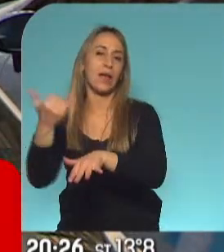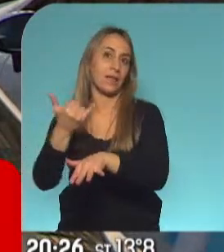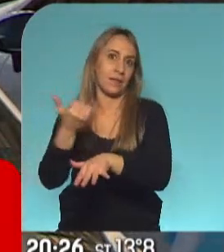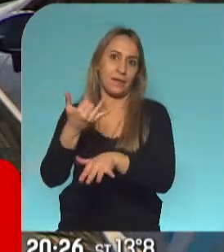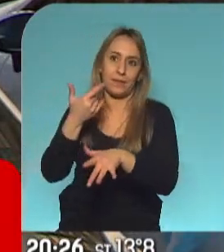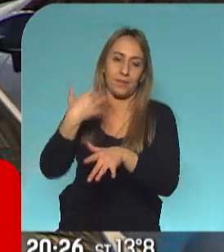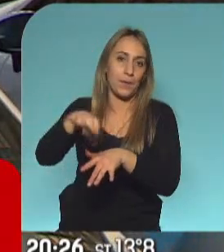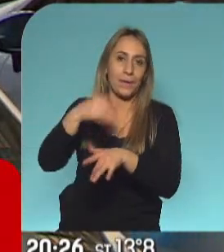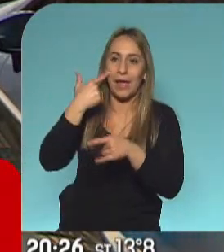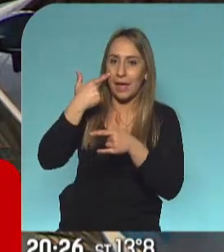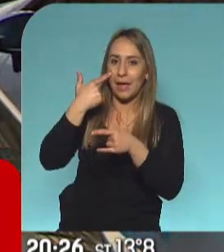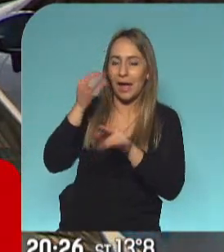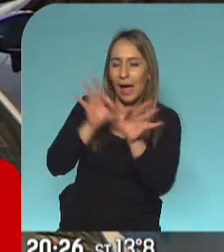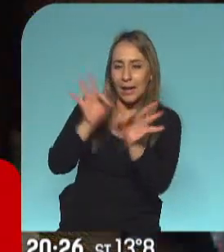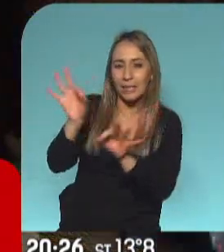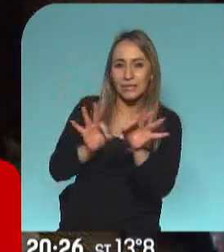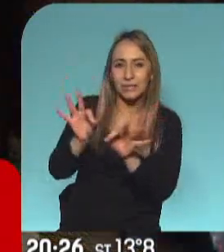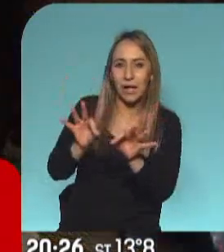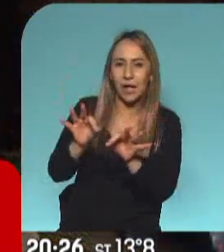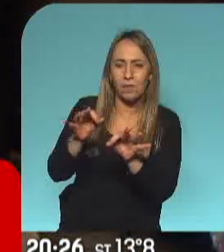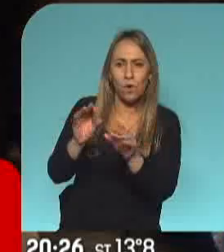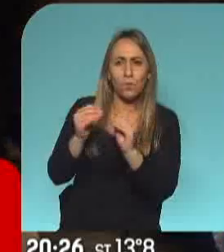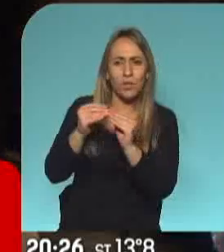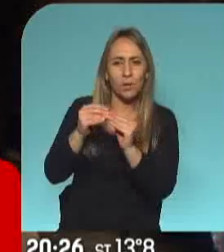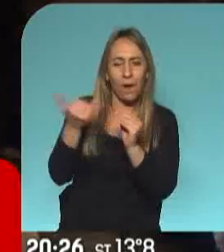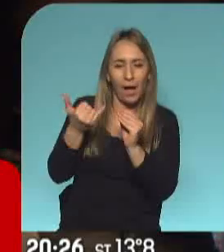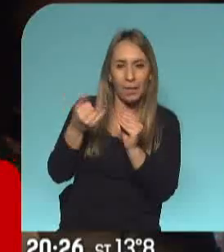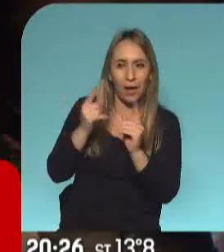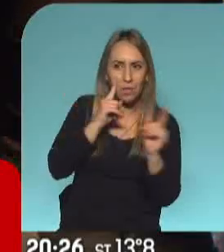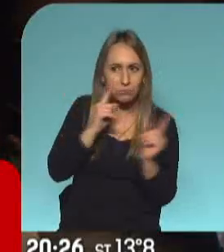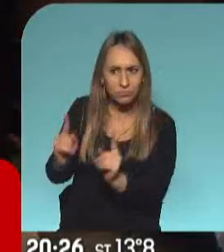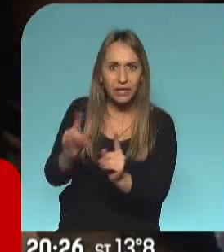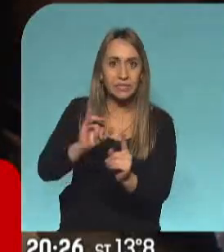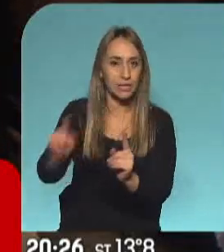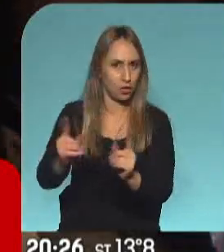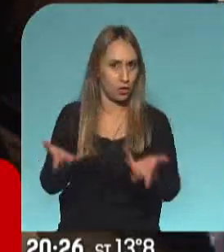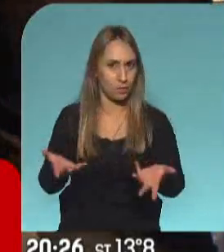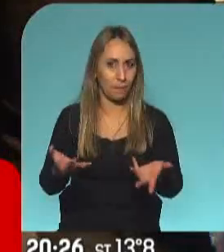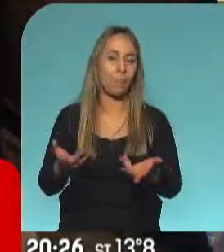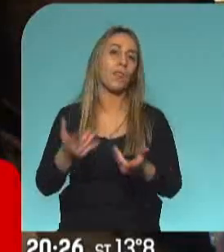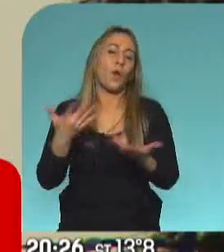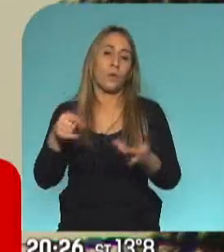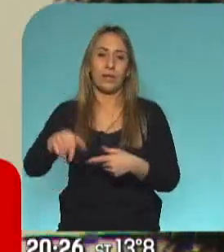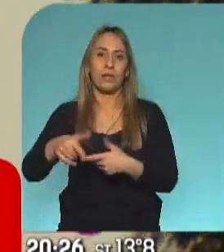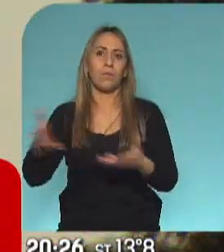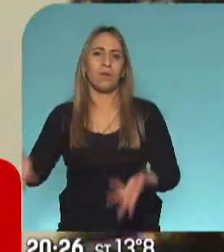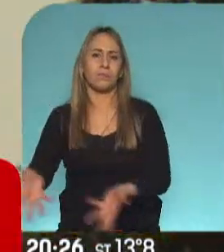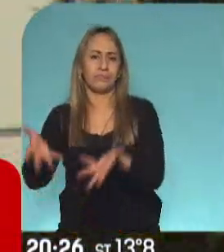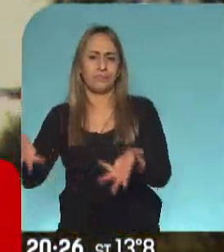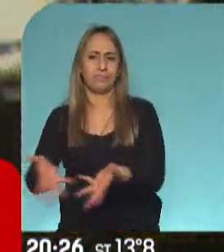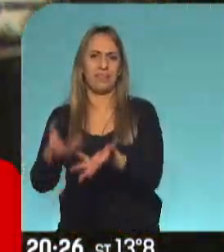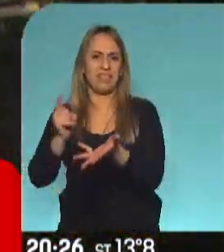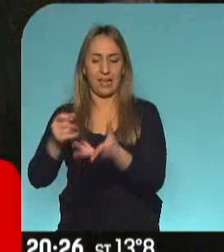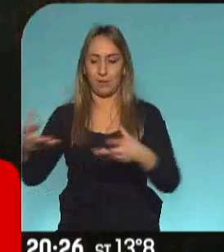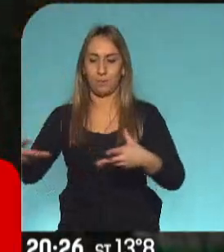si hay razones escondidas para atender, ¿no? En este caso, más allá del lógico fogoneo de aquellos dirigentes opositores